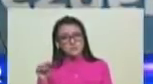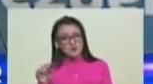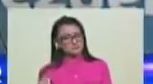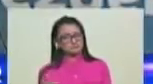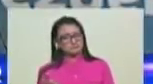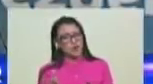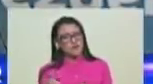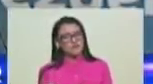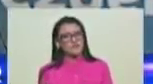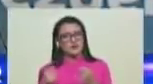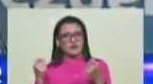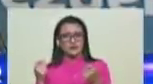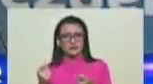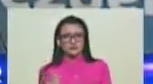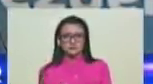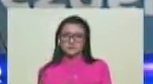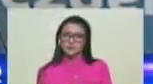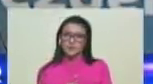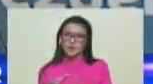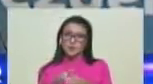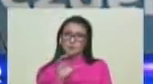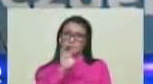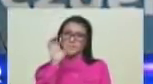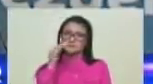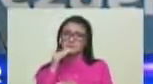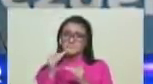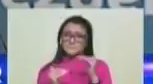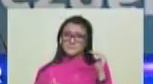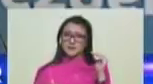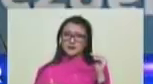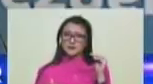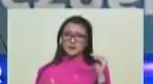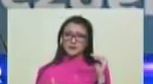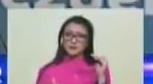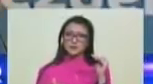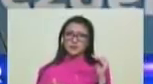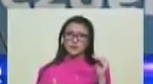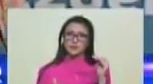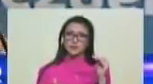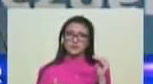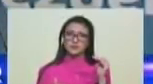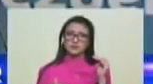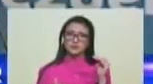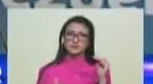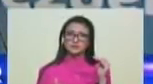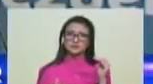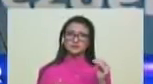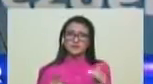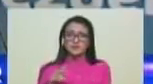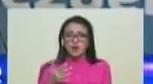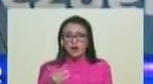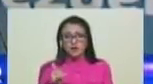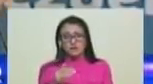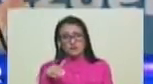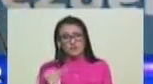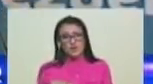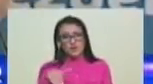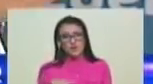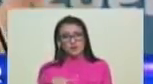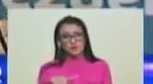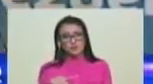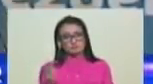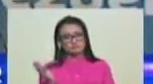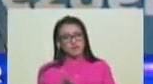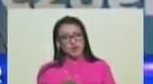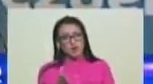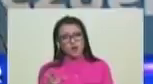fracaso, y es que este grupo de países minoritarios en la región nunca ha obtenido los votos para agredir